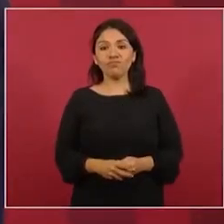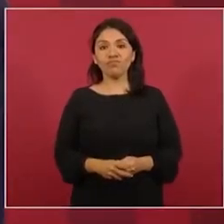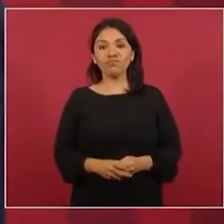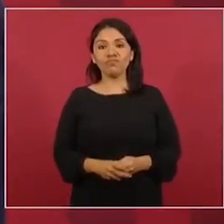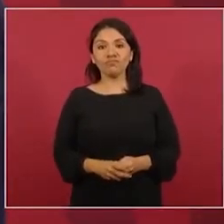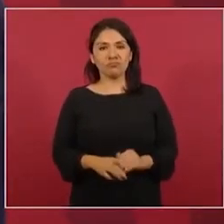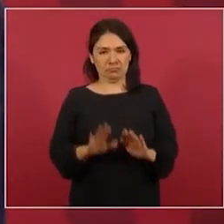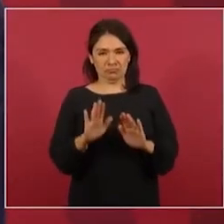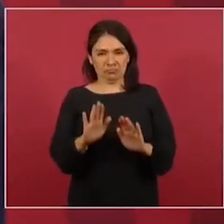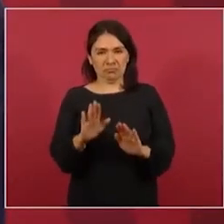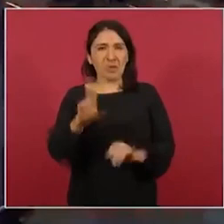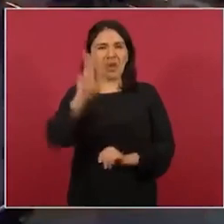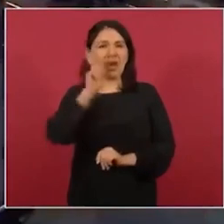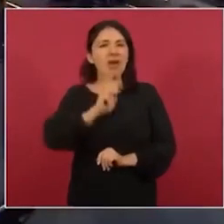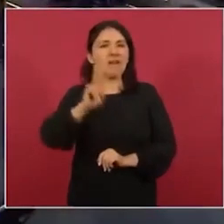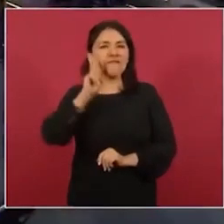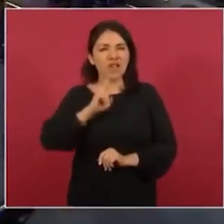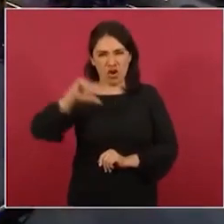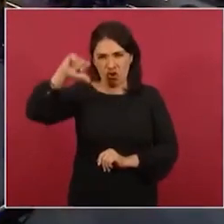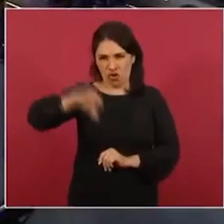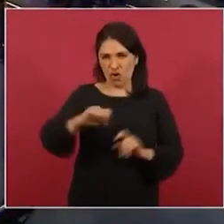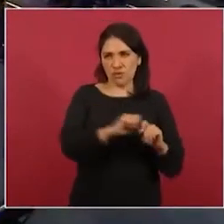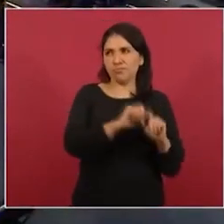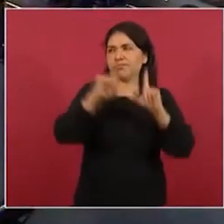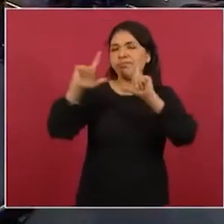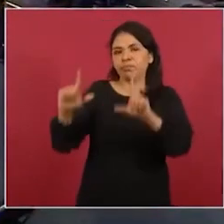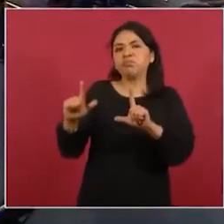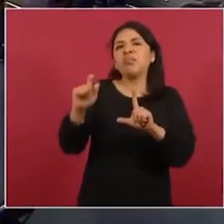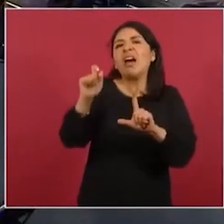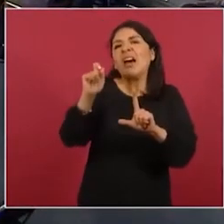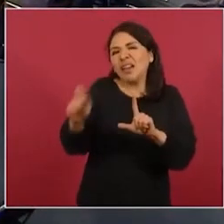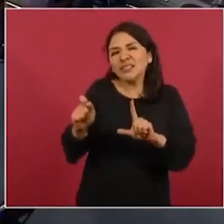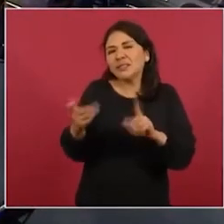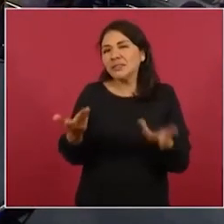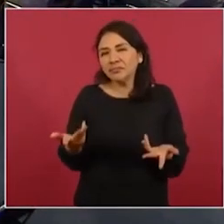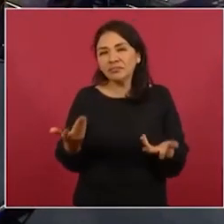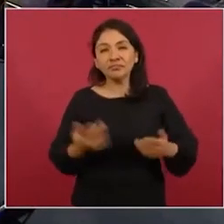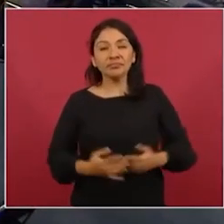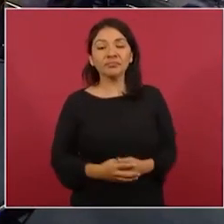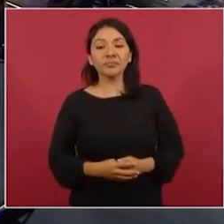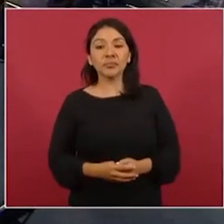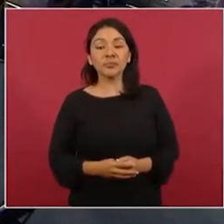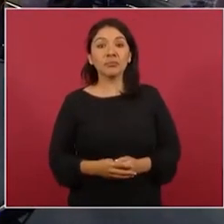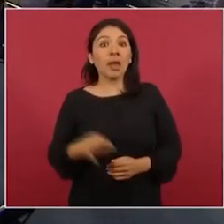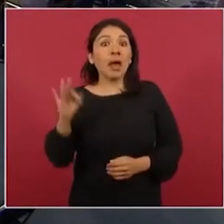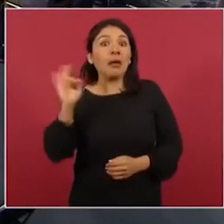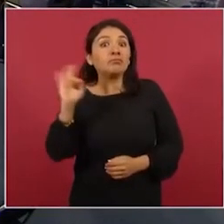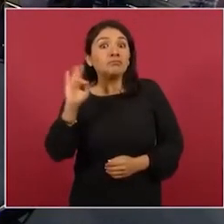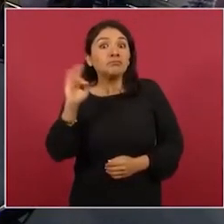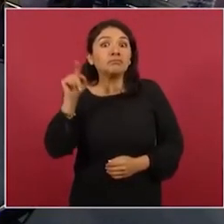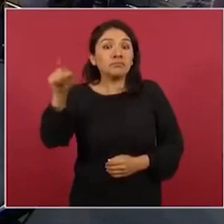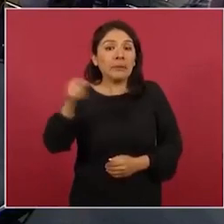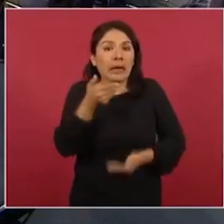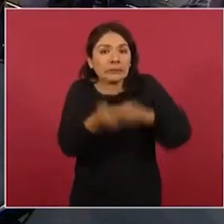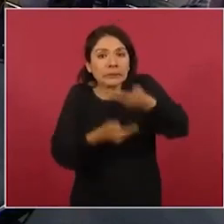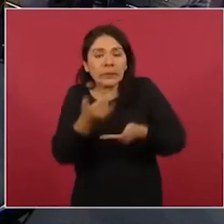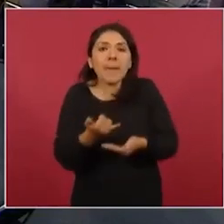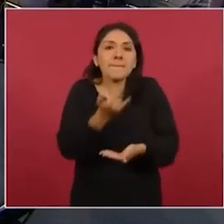A ver si hoy pongo primera plana, a ver si hay un... porque a lo mejor ofrecen